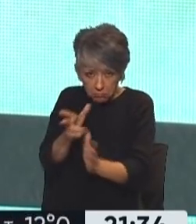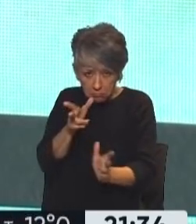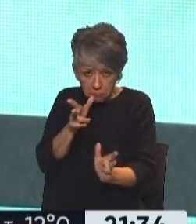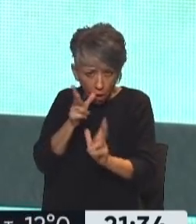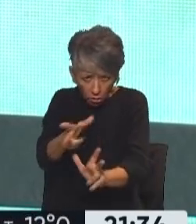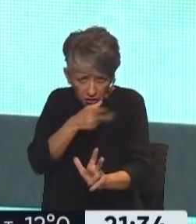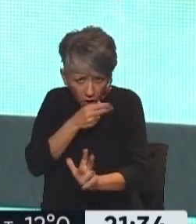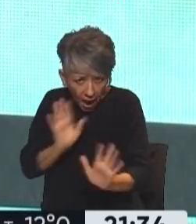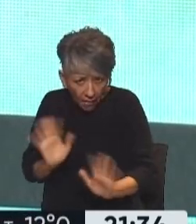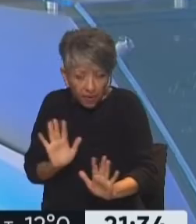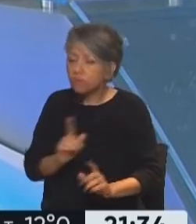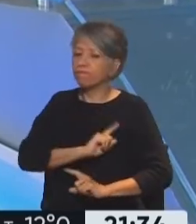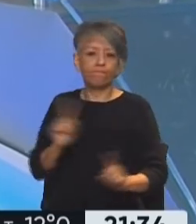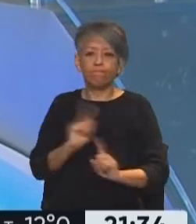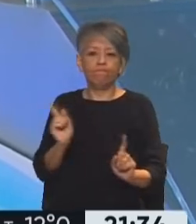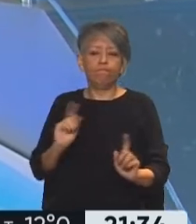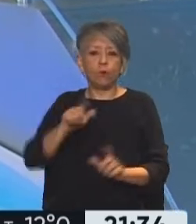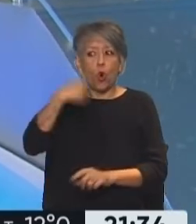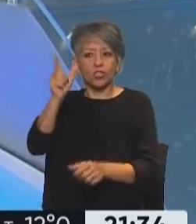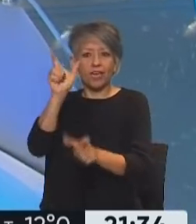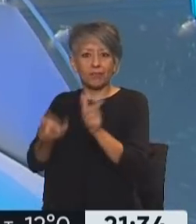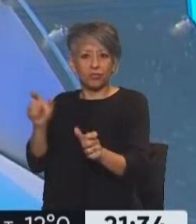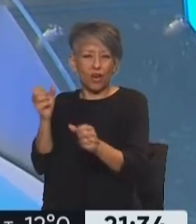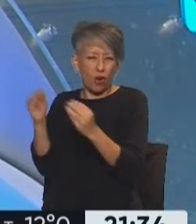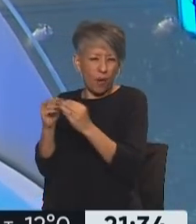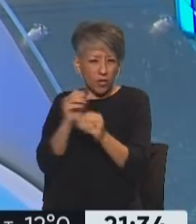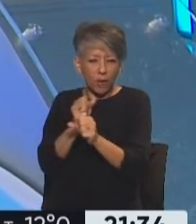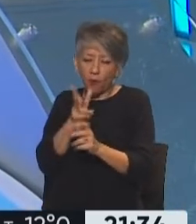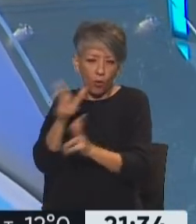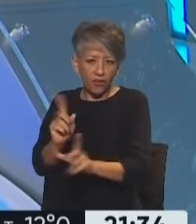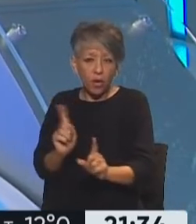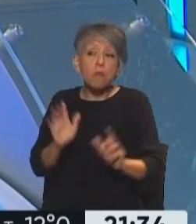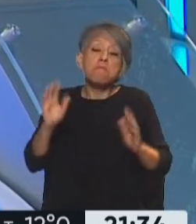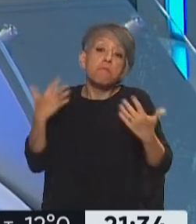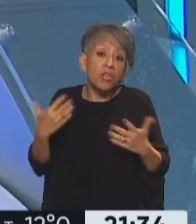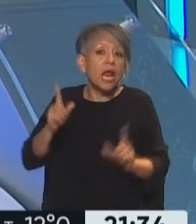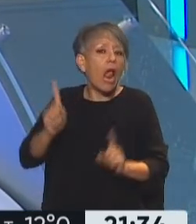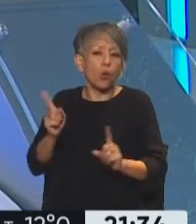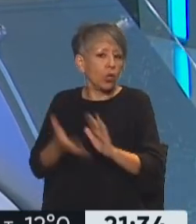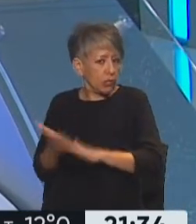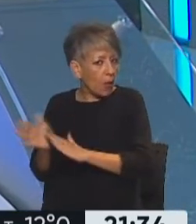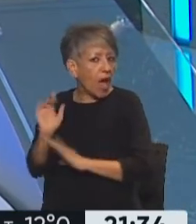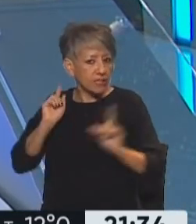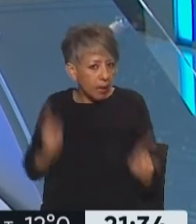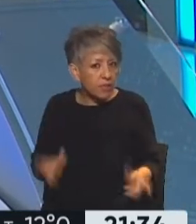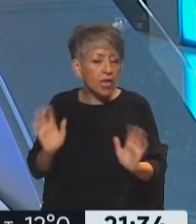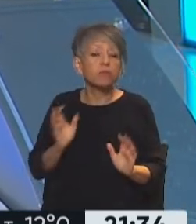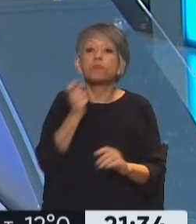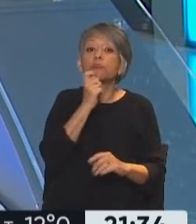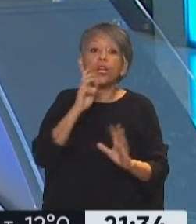salida, ¿no? Todavía no se ha manifestado respecto de su salida, pero es probable que algunos también caigan. A ver, hay que tener en cuenta que cuando se